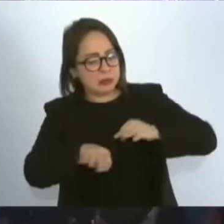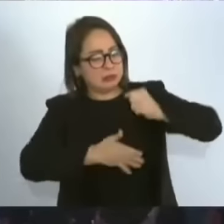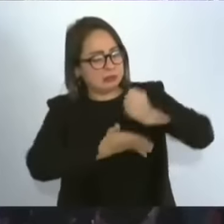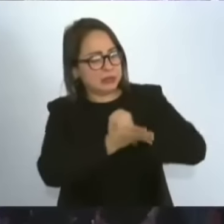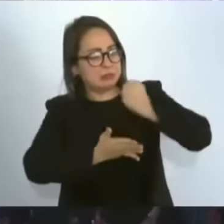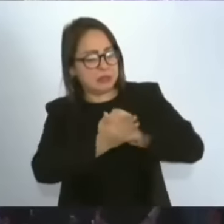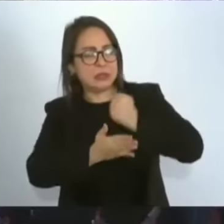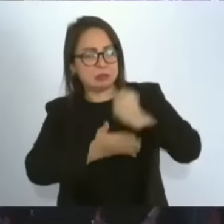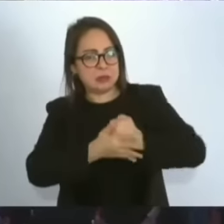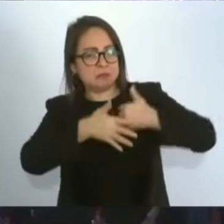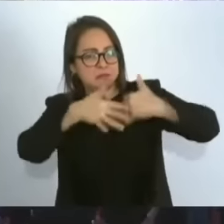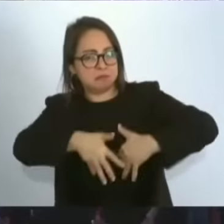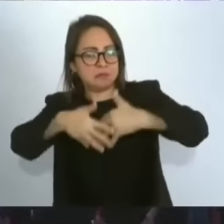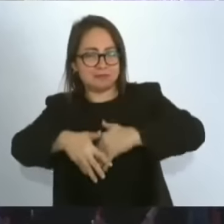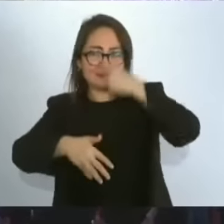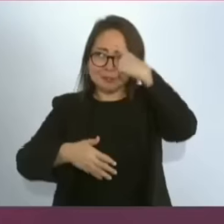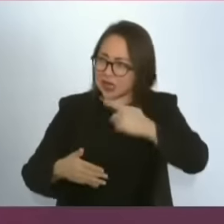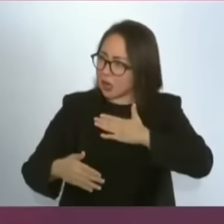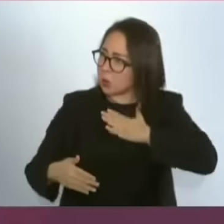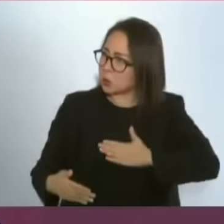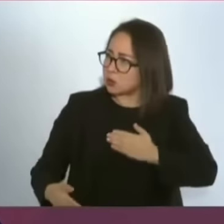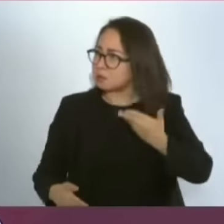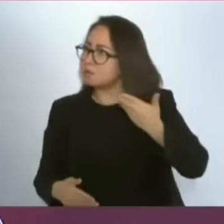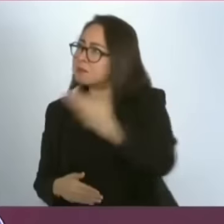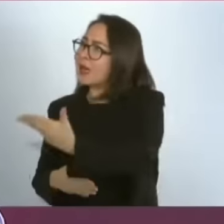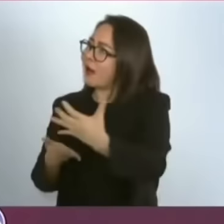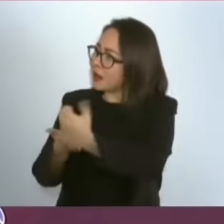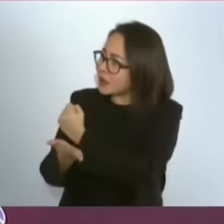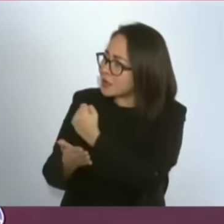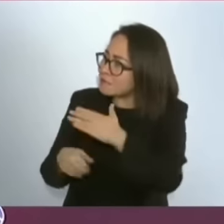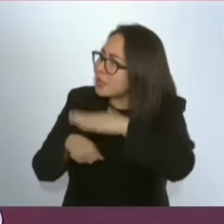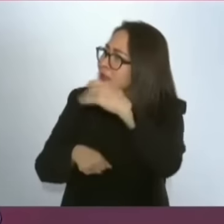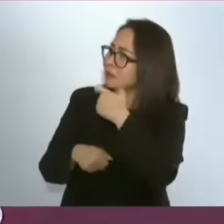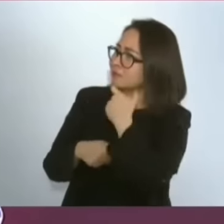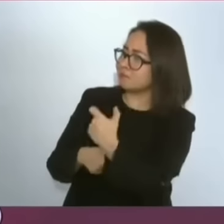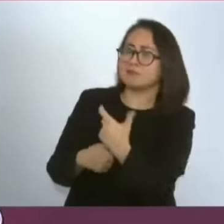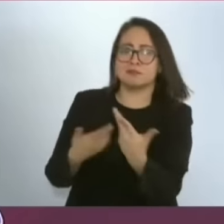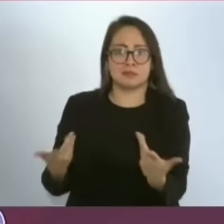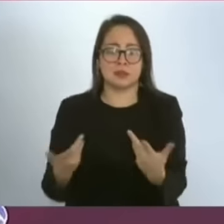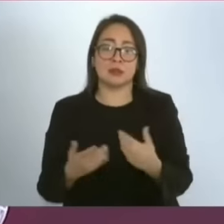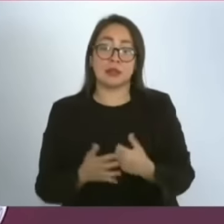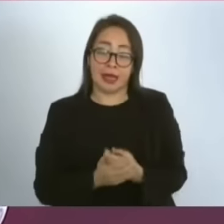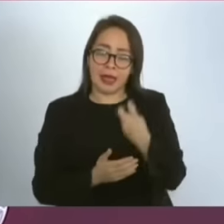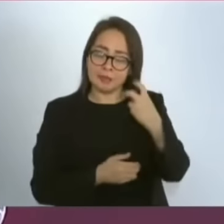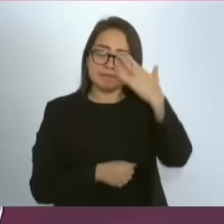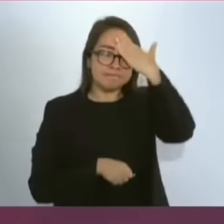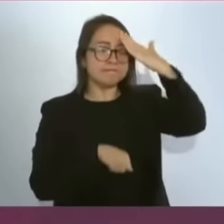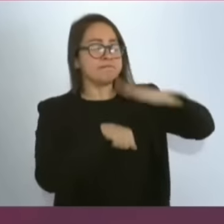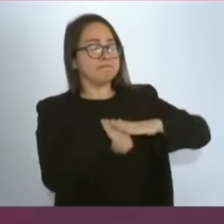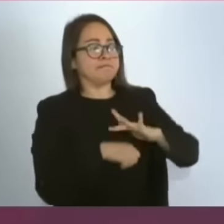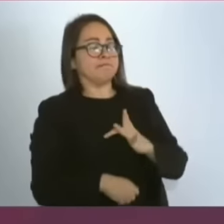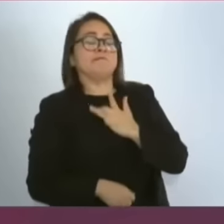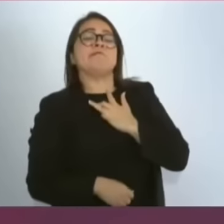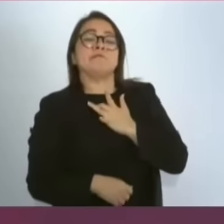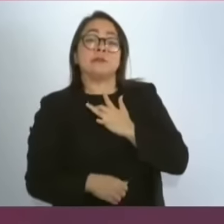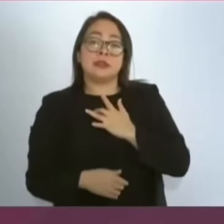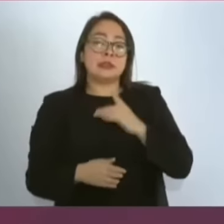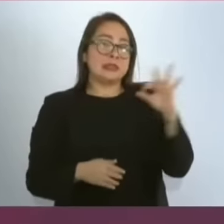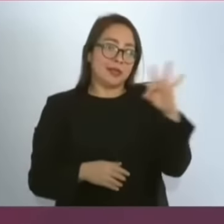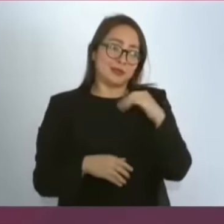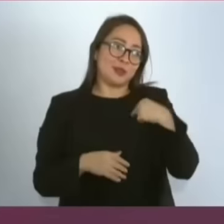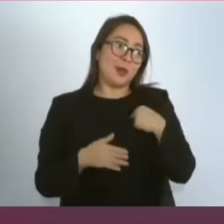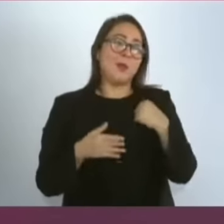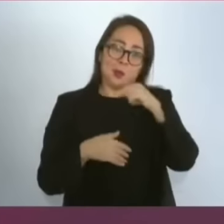por mejores salarios, por mejores condiciones laborales. Podría yo seguir hablando